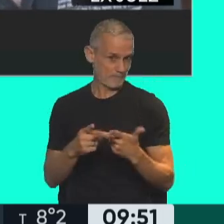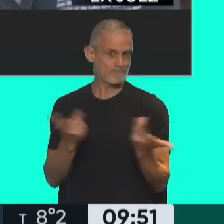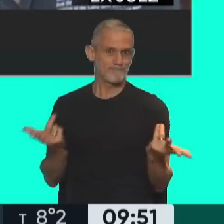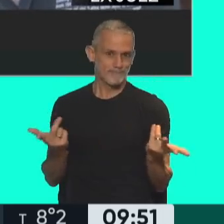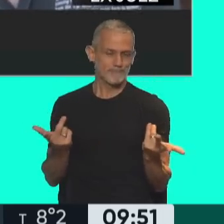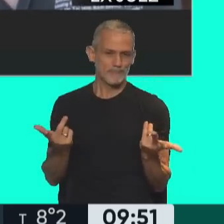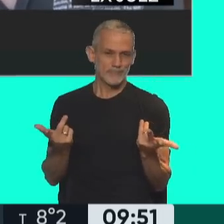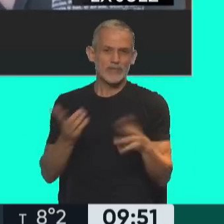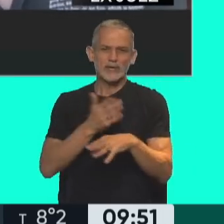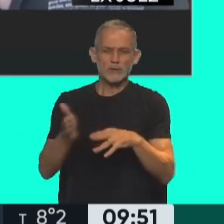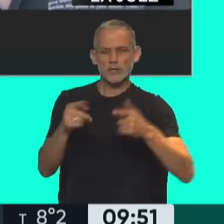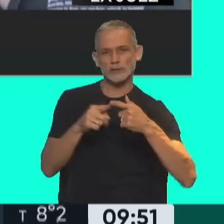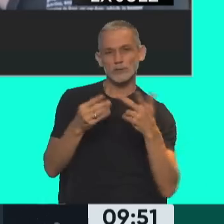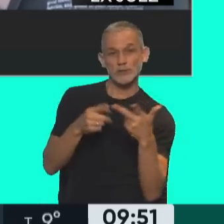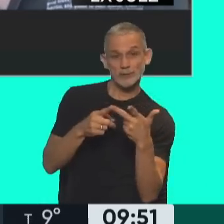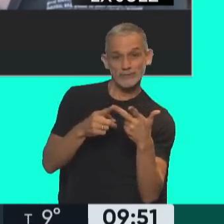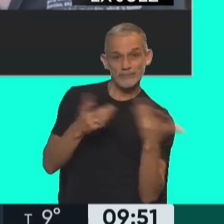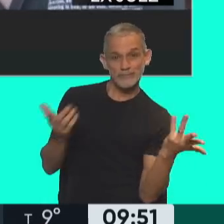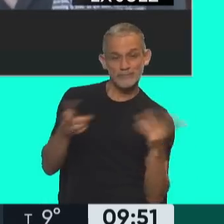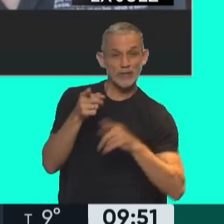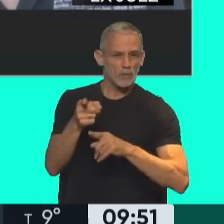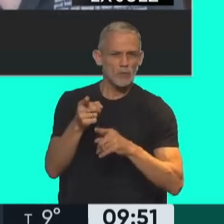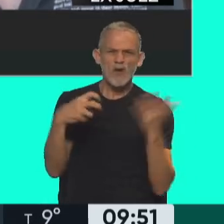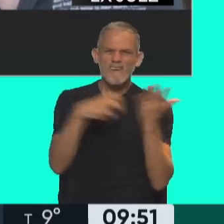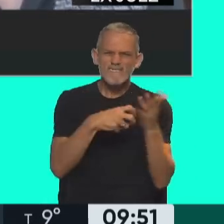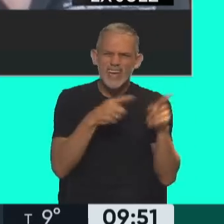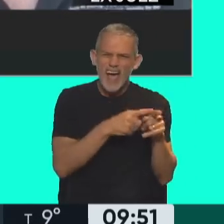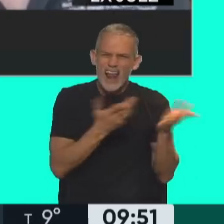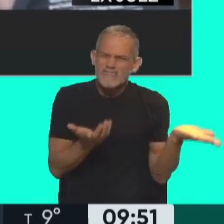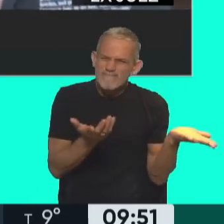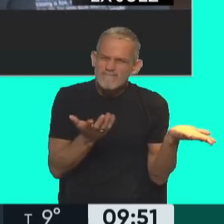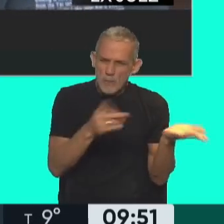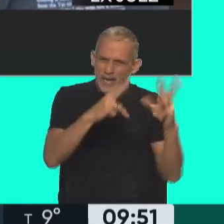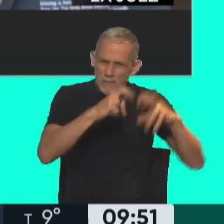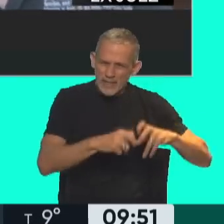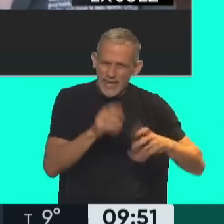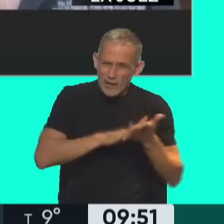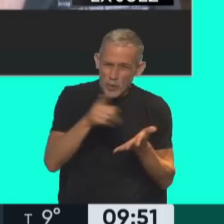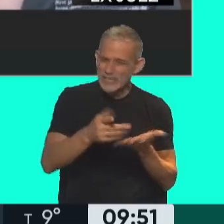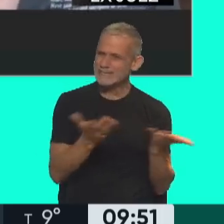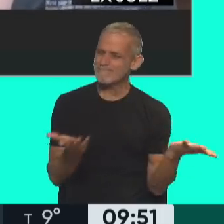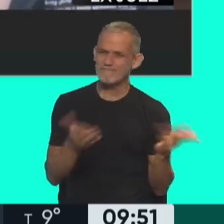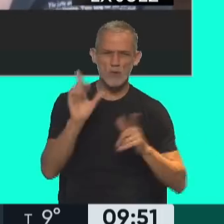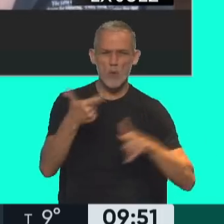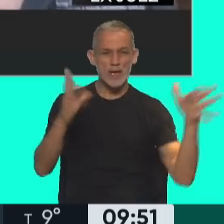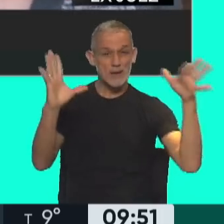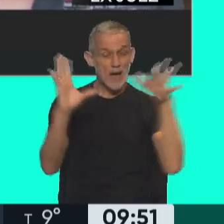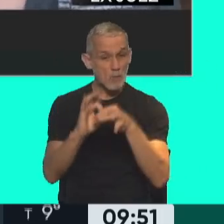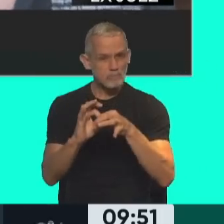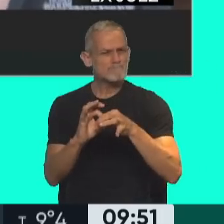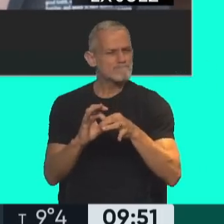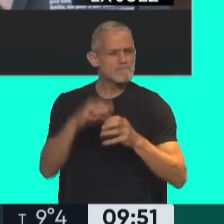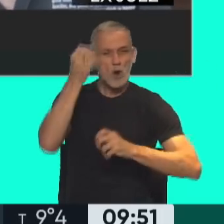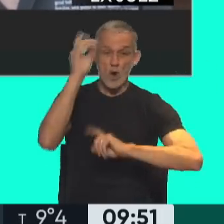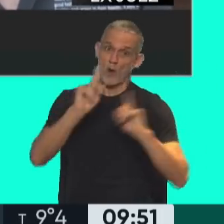de qué manera podemos pensar que un fiscal que niega el no ser puede investigar bien esto y sobre todo la vinculación no nos